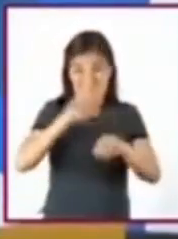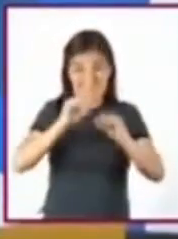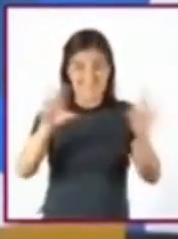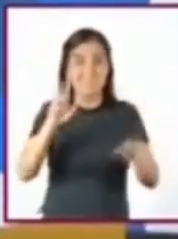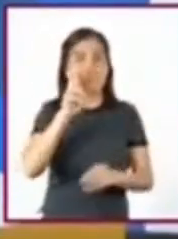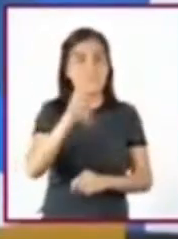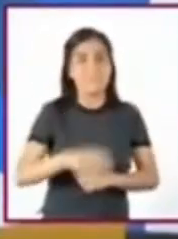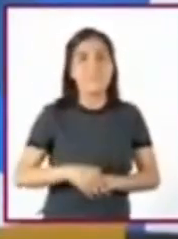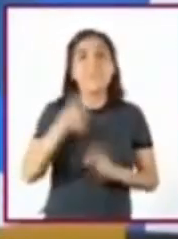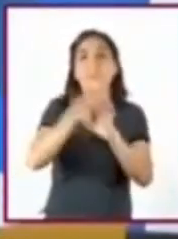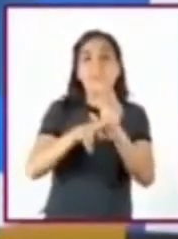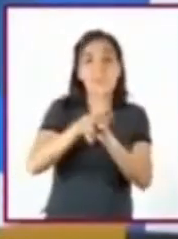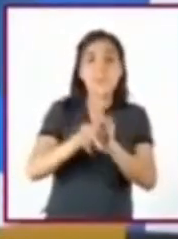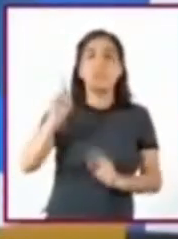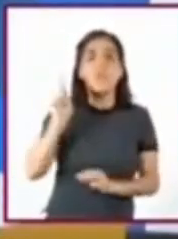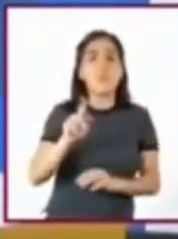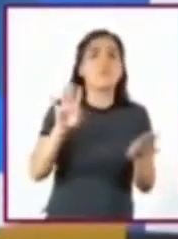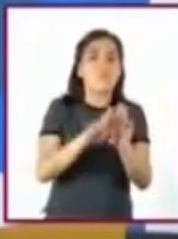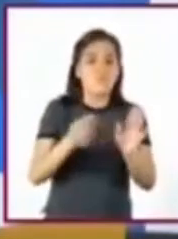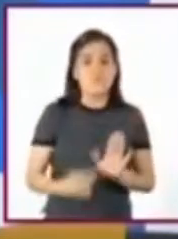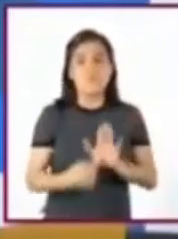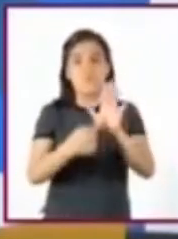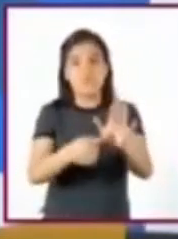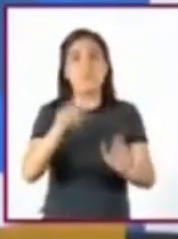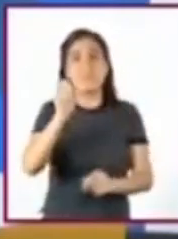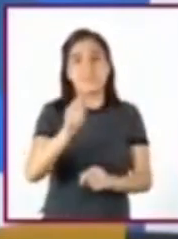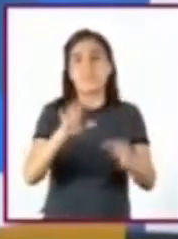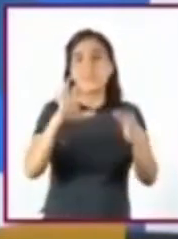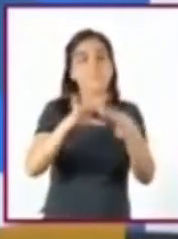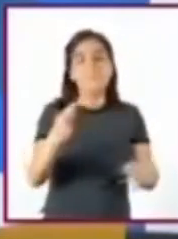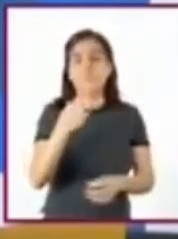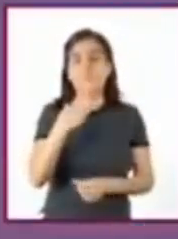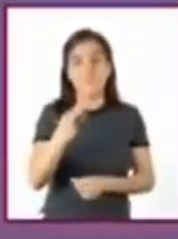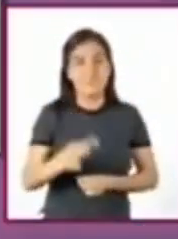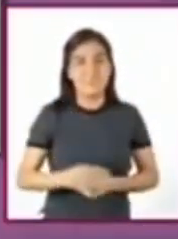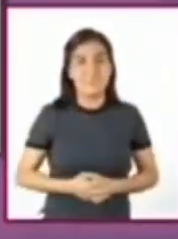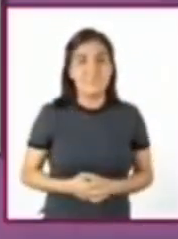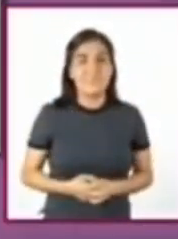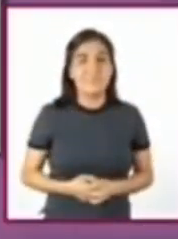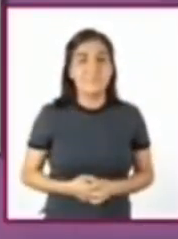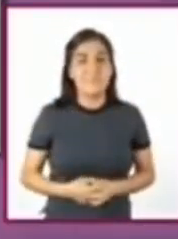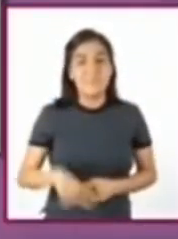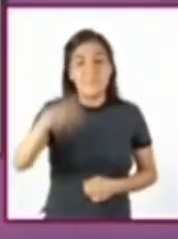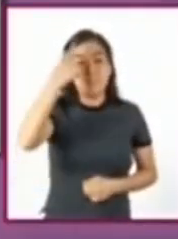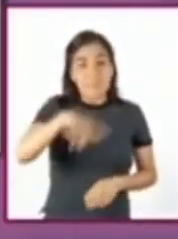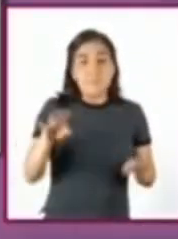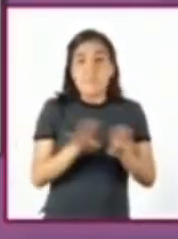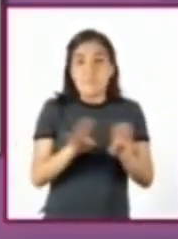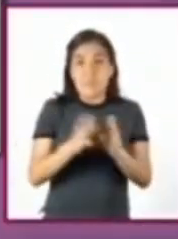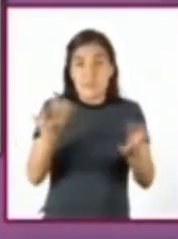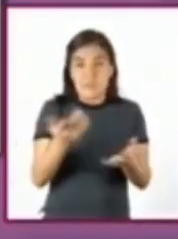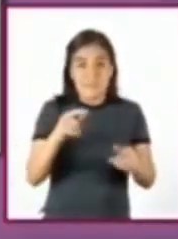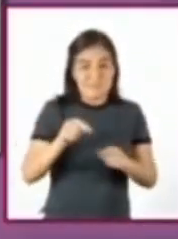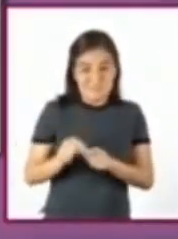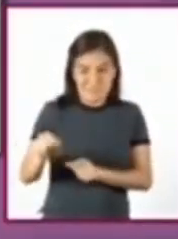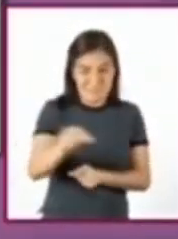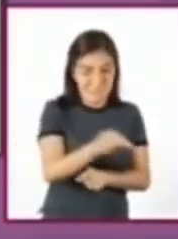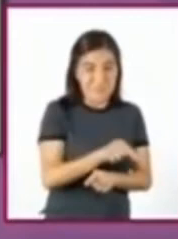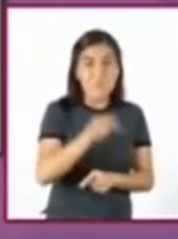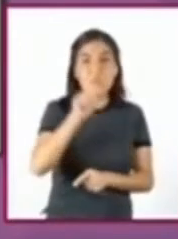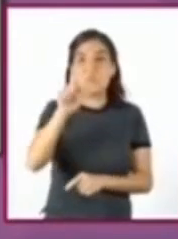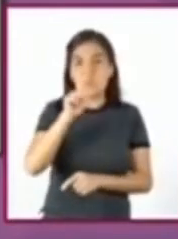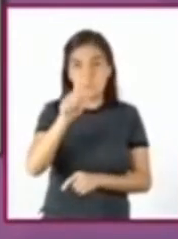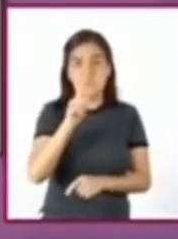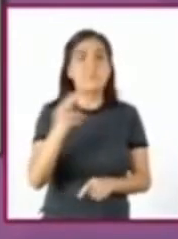ver el siguiente video donde se muestra un circuito muy sencillo. Para construir nuestro circuito vamos a necesitar